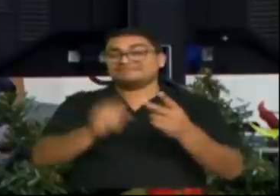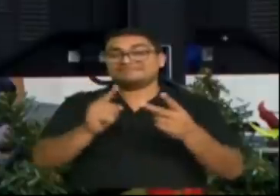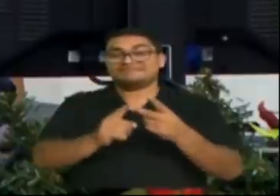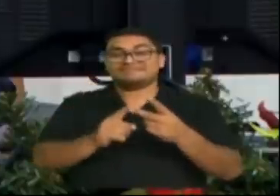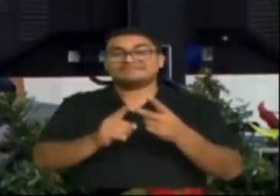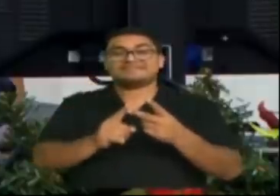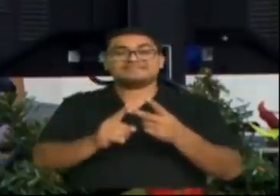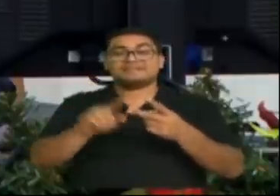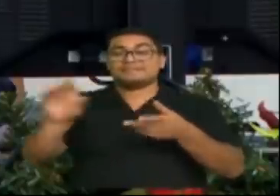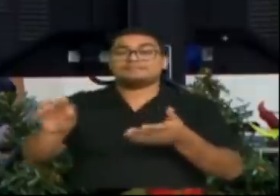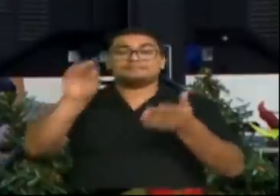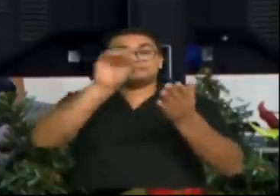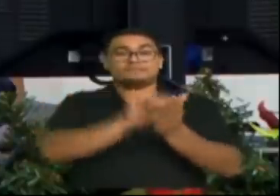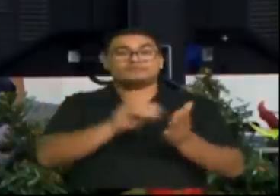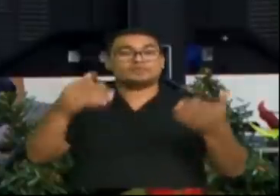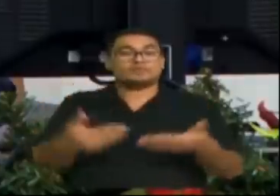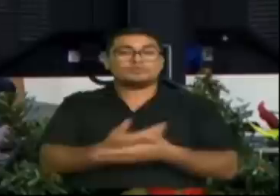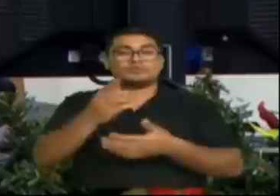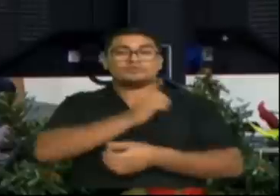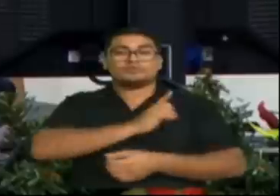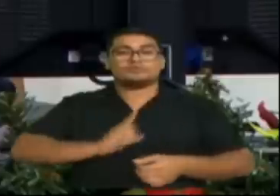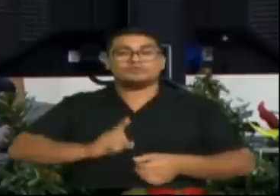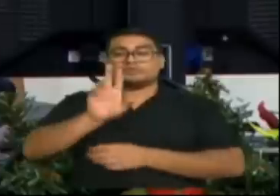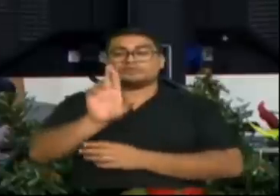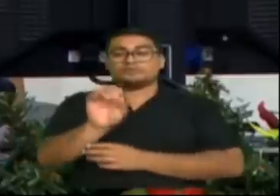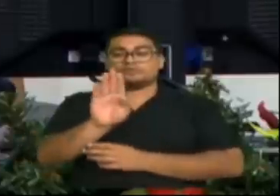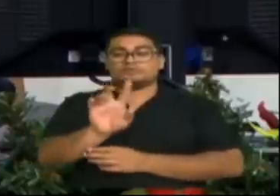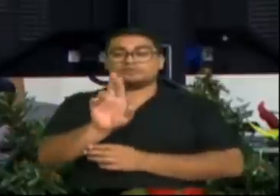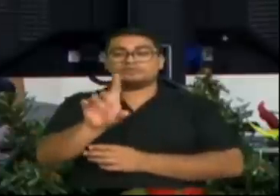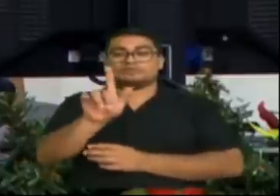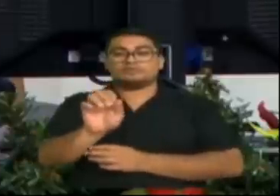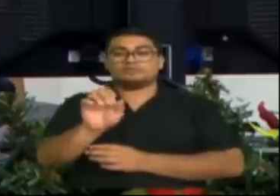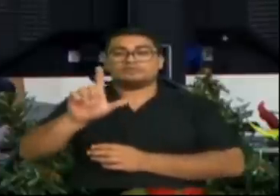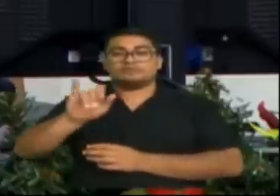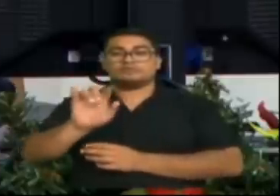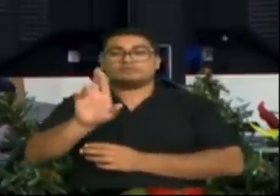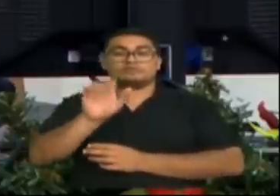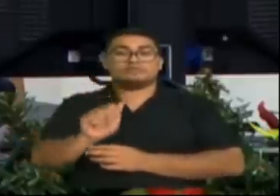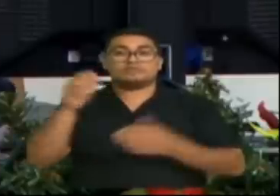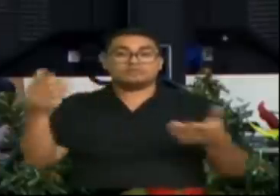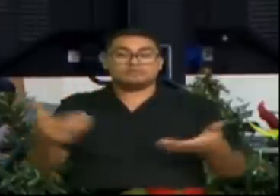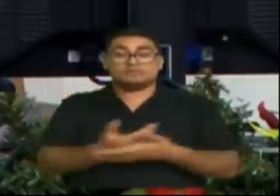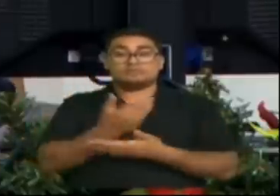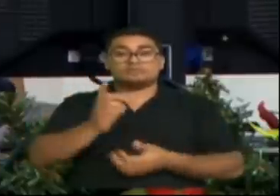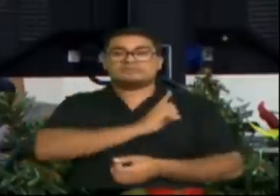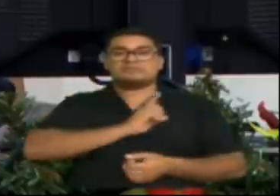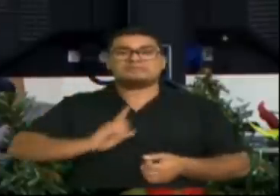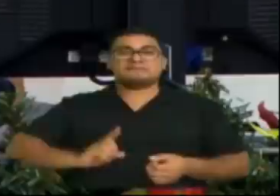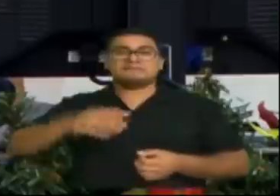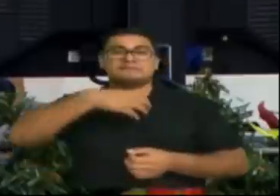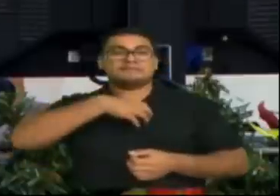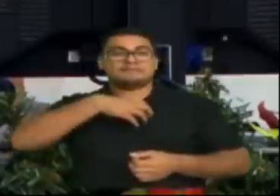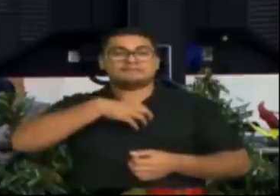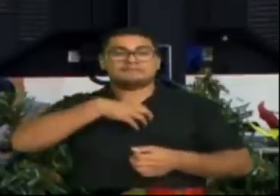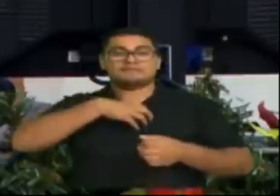suplente Roberto José Lira Villalobos en el cargo de diputada propietaria en reposición de María